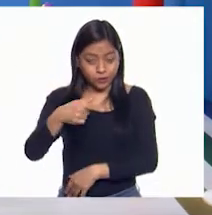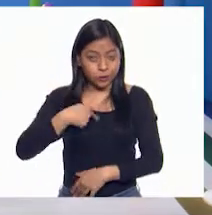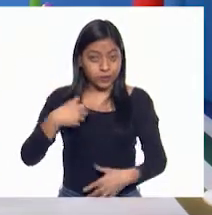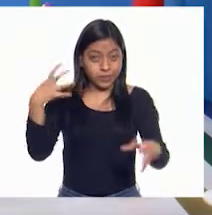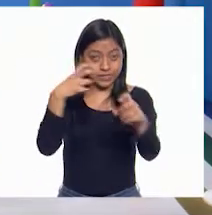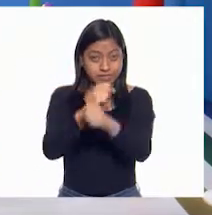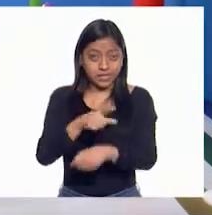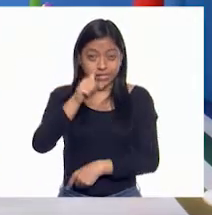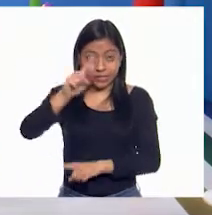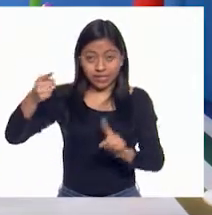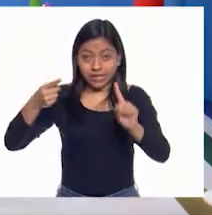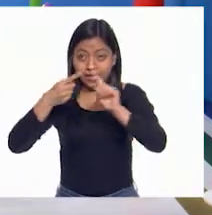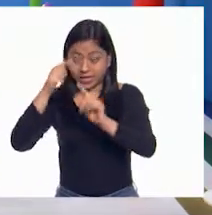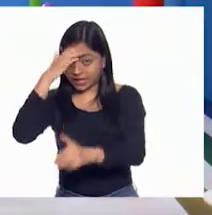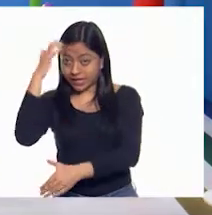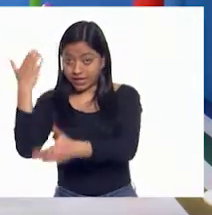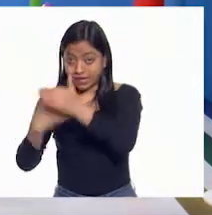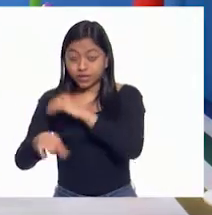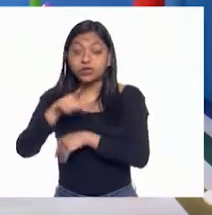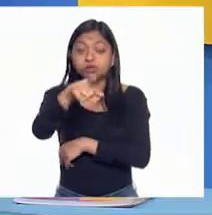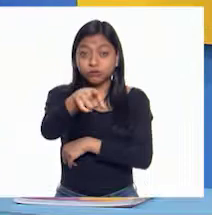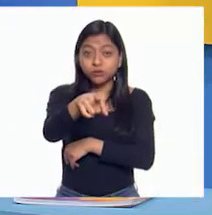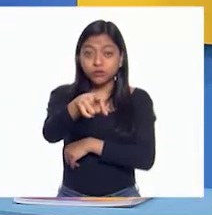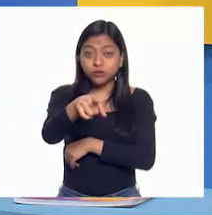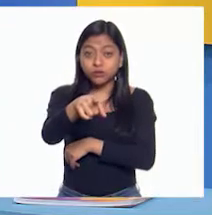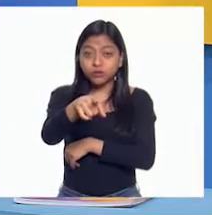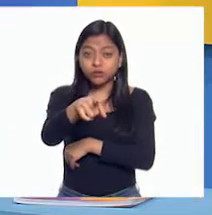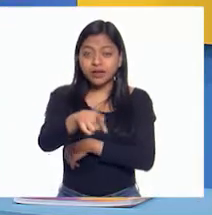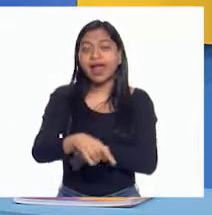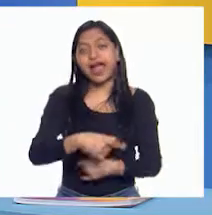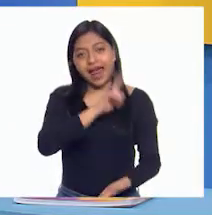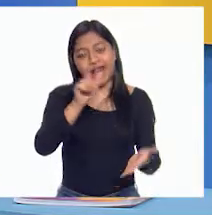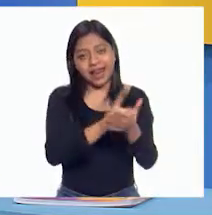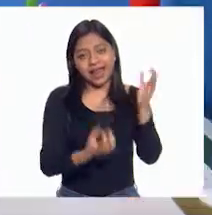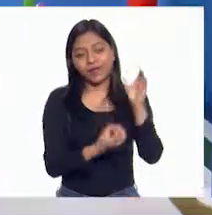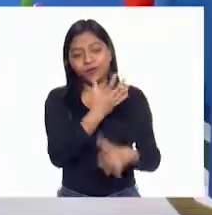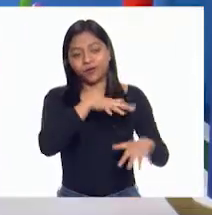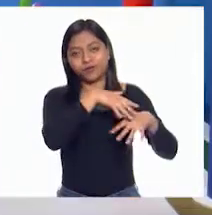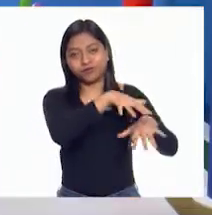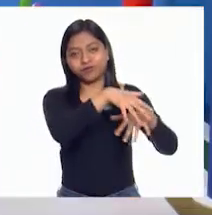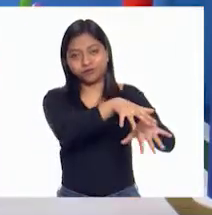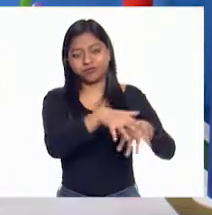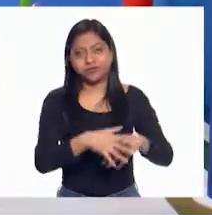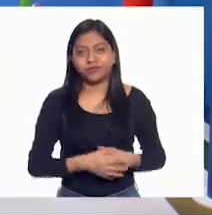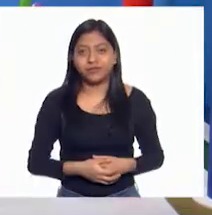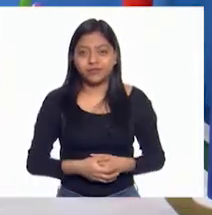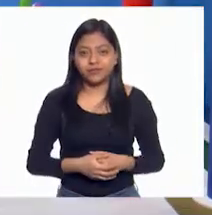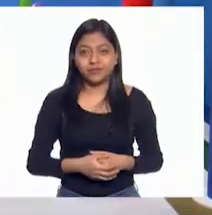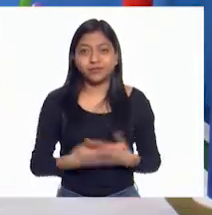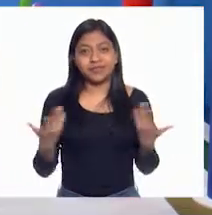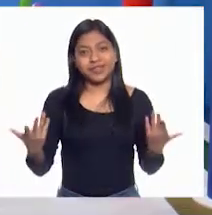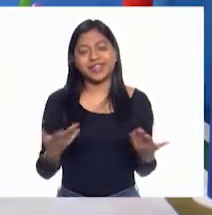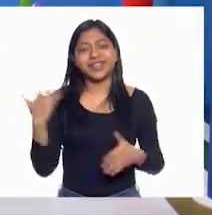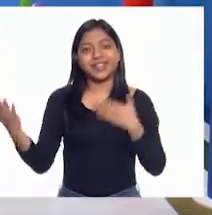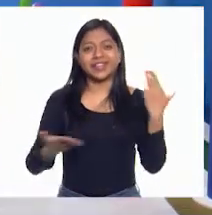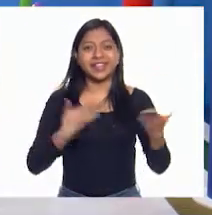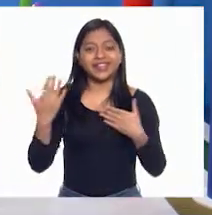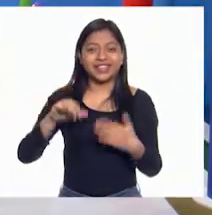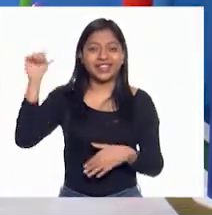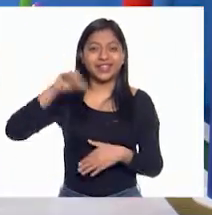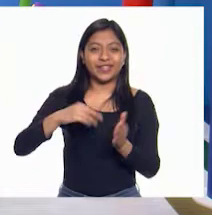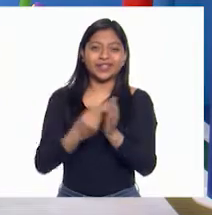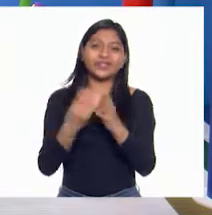yo digo Iglesia Católica, ¿ustedes dicen? Iglesia Protestante. Muy bien. Pero fue muy divertida la clase